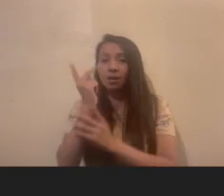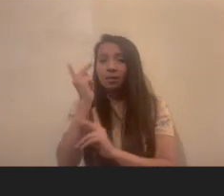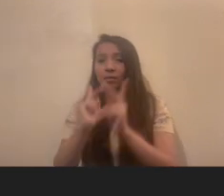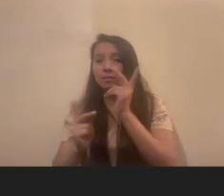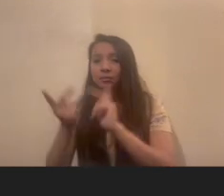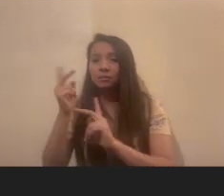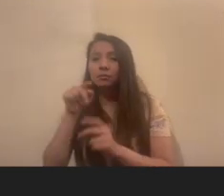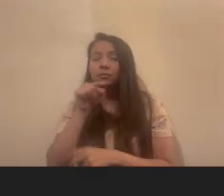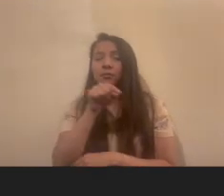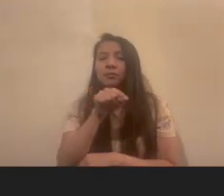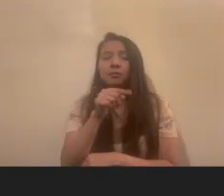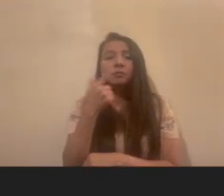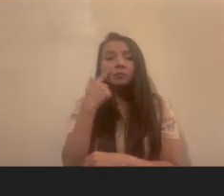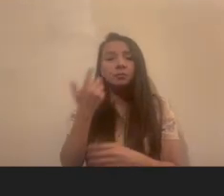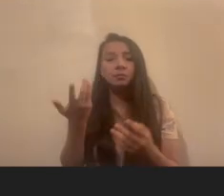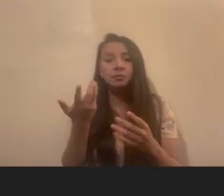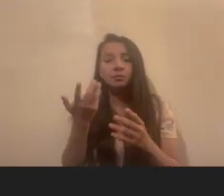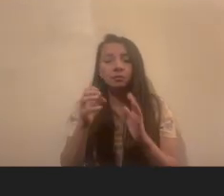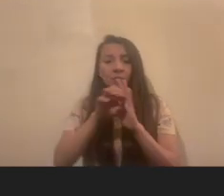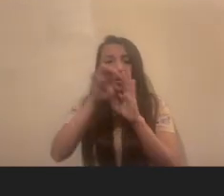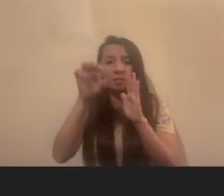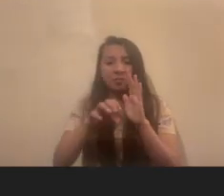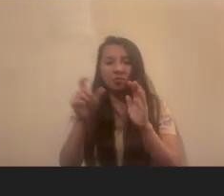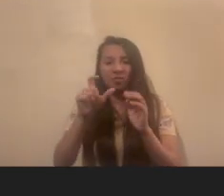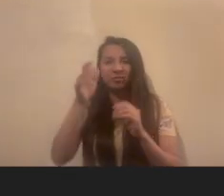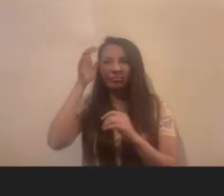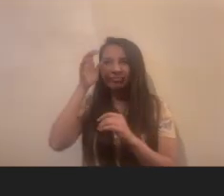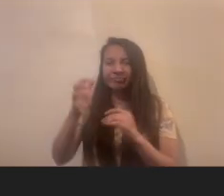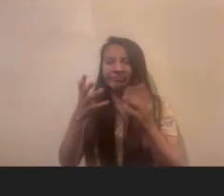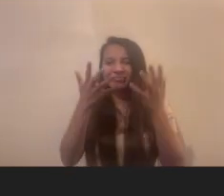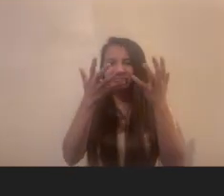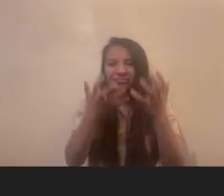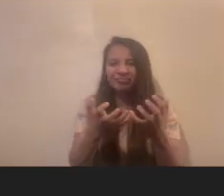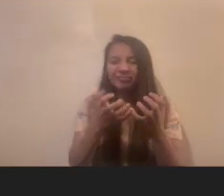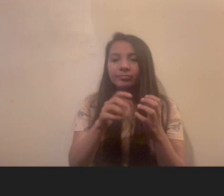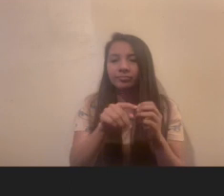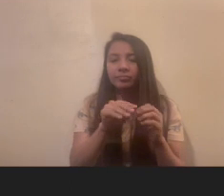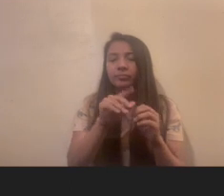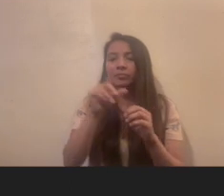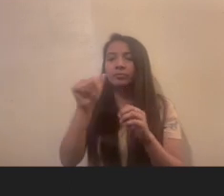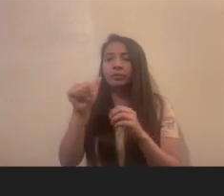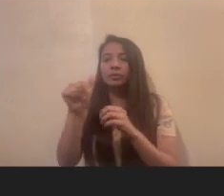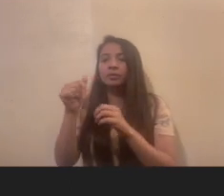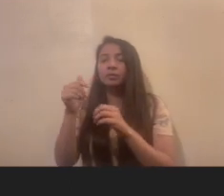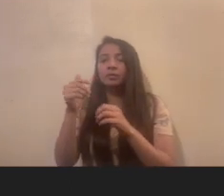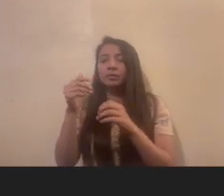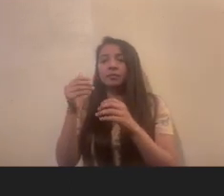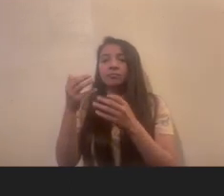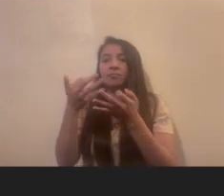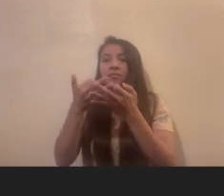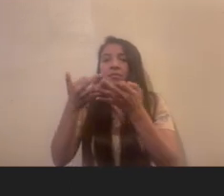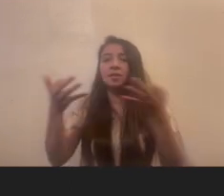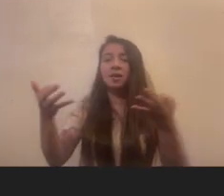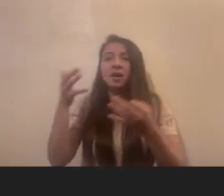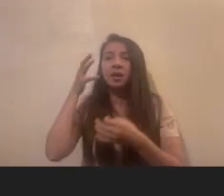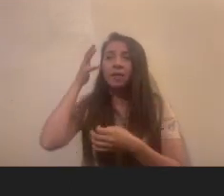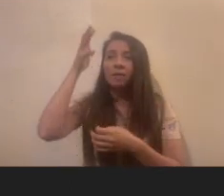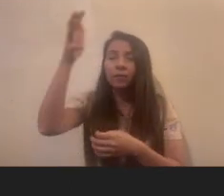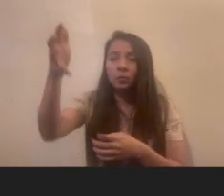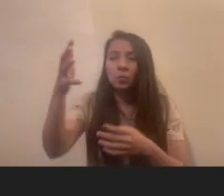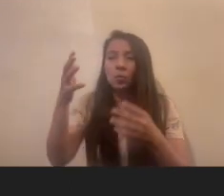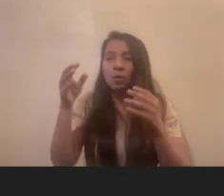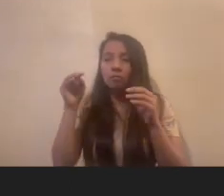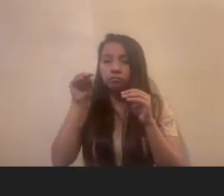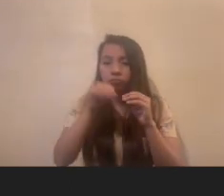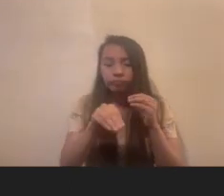plantas para ver, por ejemplo, cuando están sometidas a esas condiciones y vuelven a la Tierra, si las generaciones futuras desarrollan